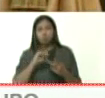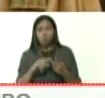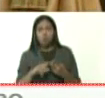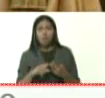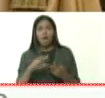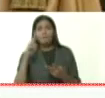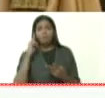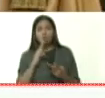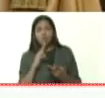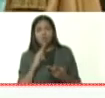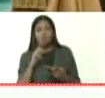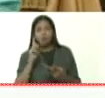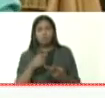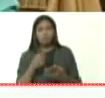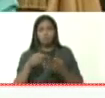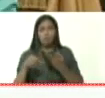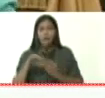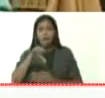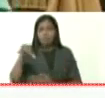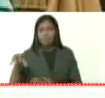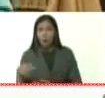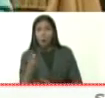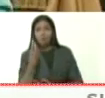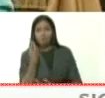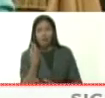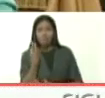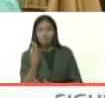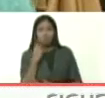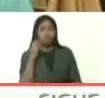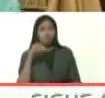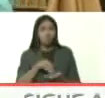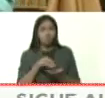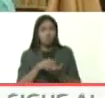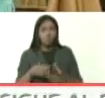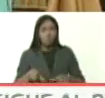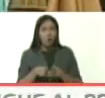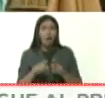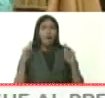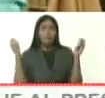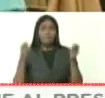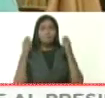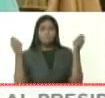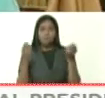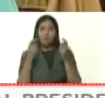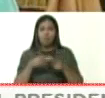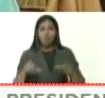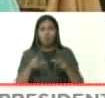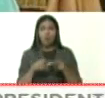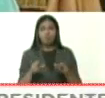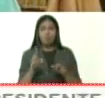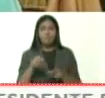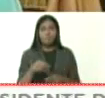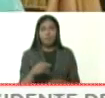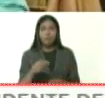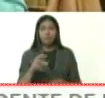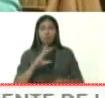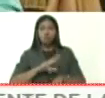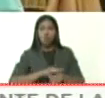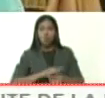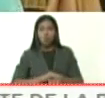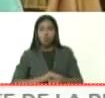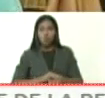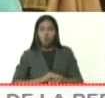Bolívar. En esos estados yo pondría un acento especial, campaña a través de los medios, doctor Jorge Rodríguez,